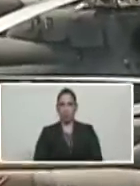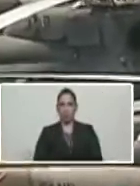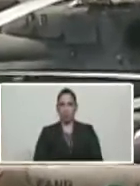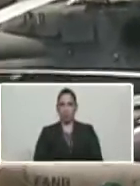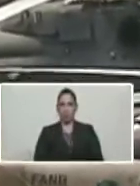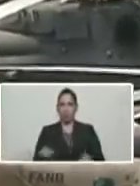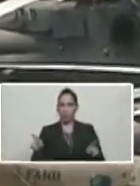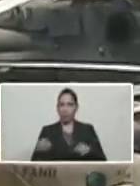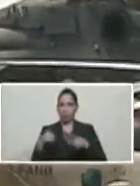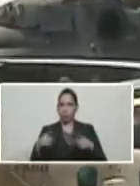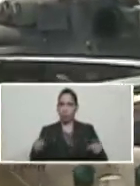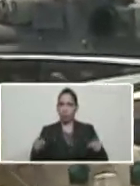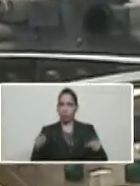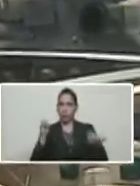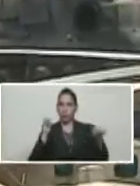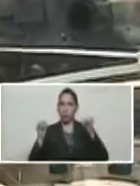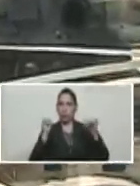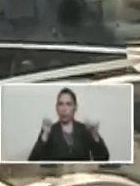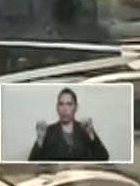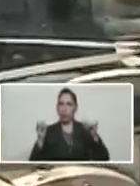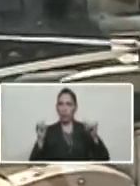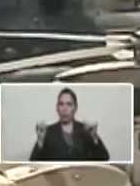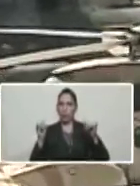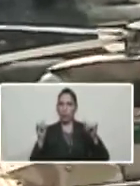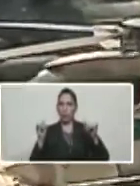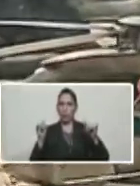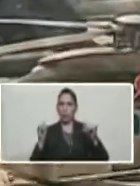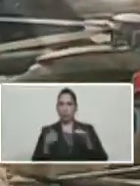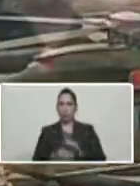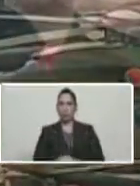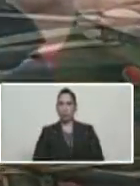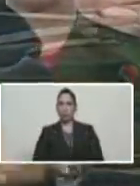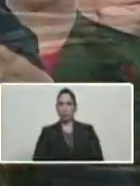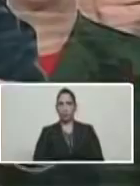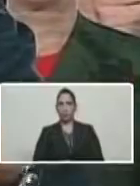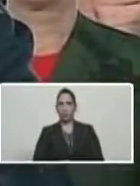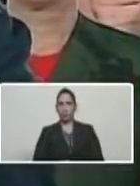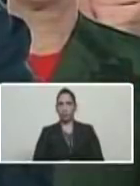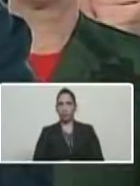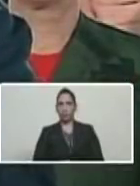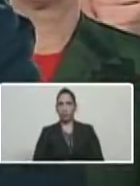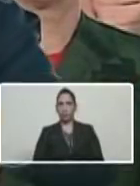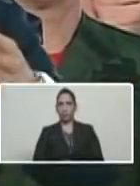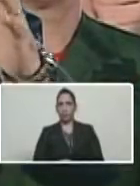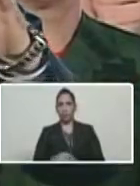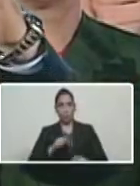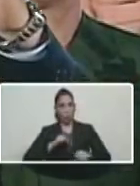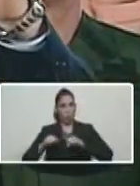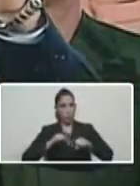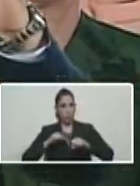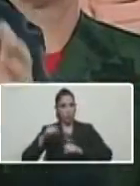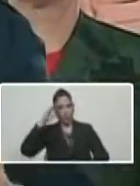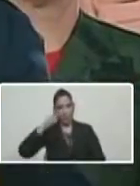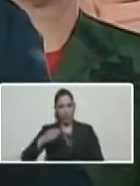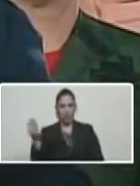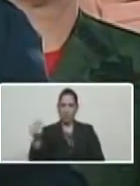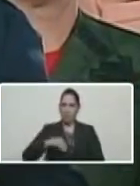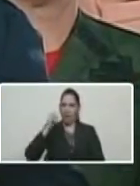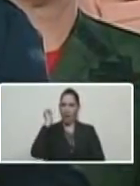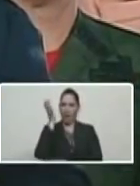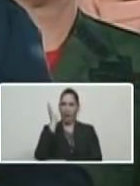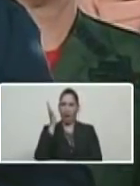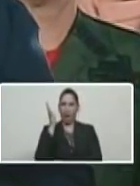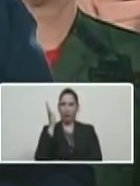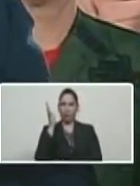conmemorando y celebrando el aniversario en la acción. Más allá de los actos